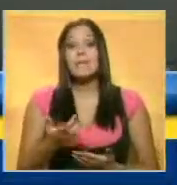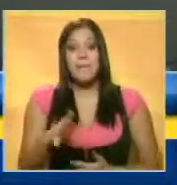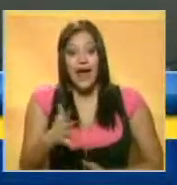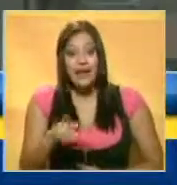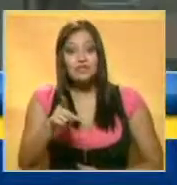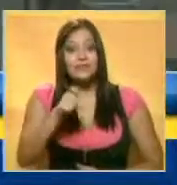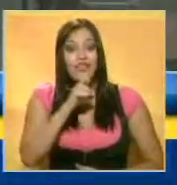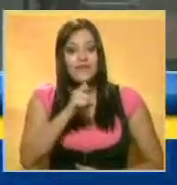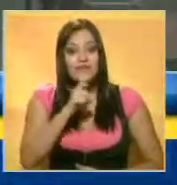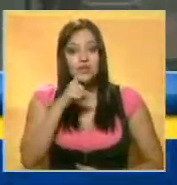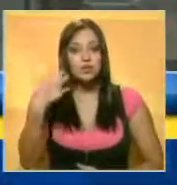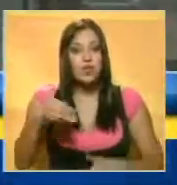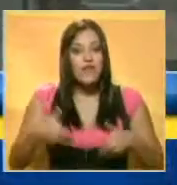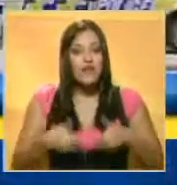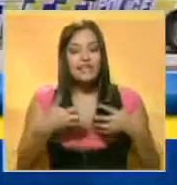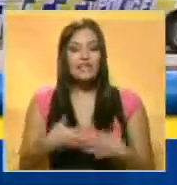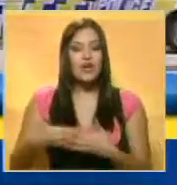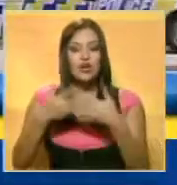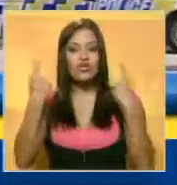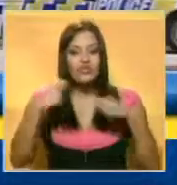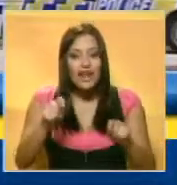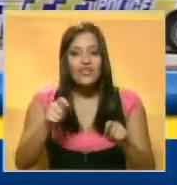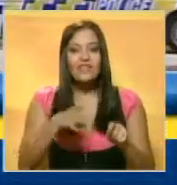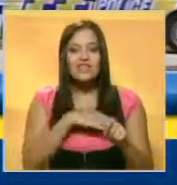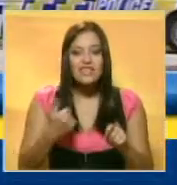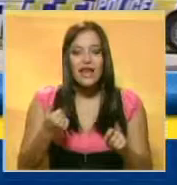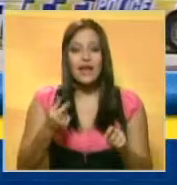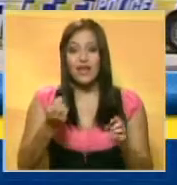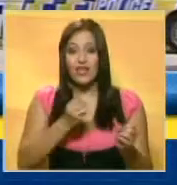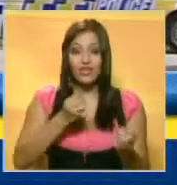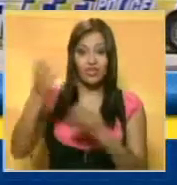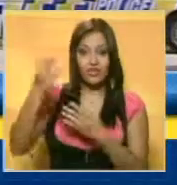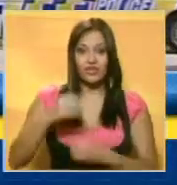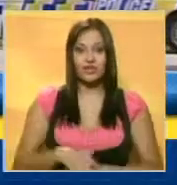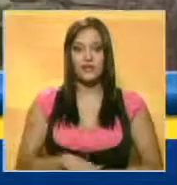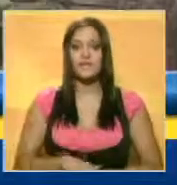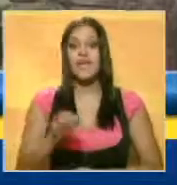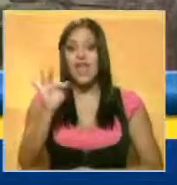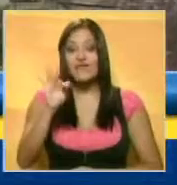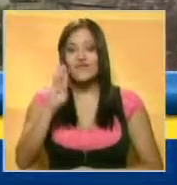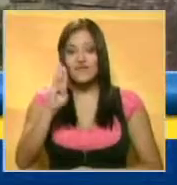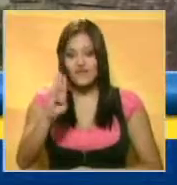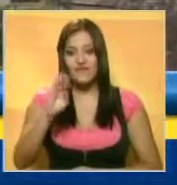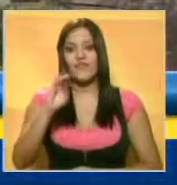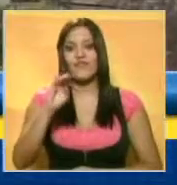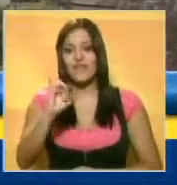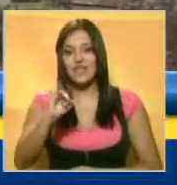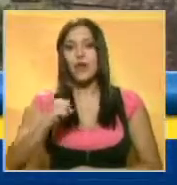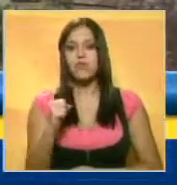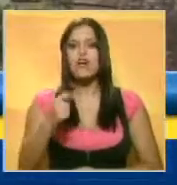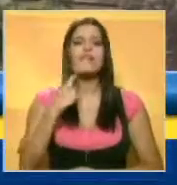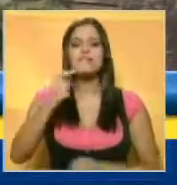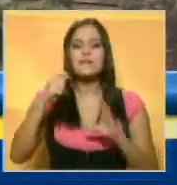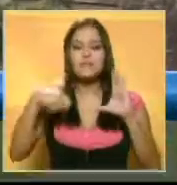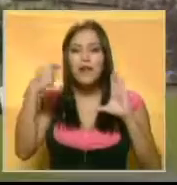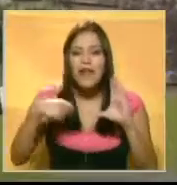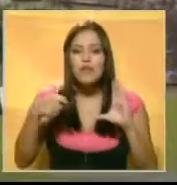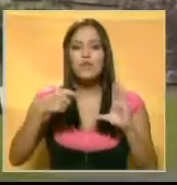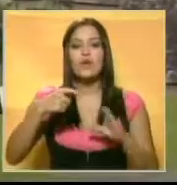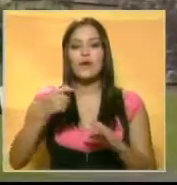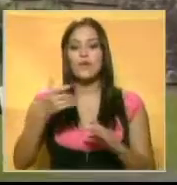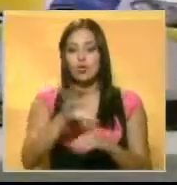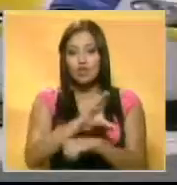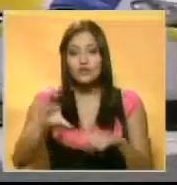podría complicar los esfuerzos de Estados Unidos por conseguir su extradición el FBI lo acusa de distribuir música y películas protegidas